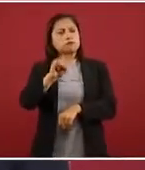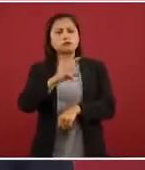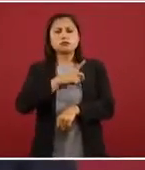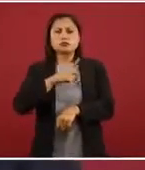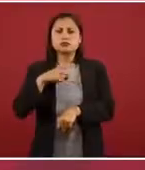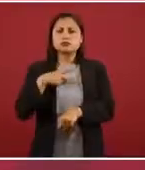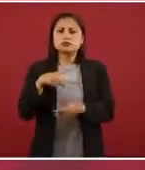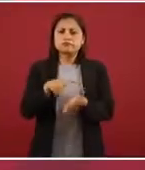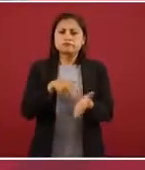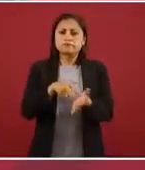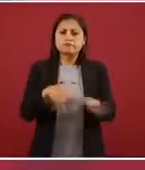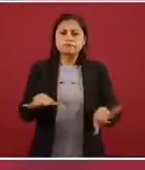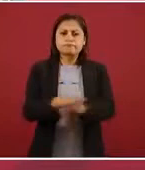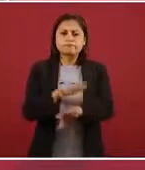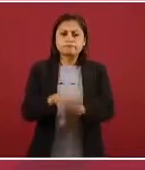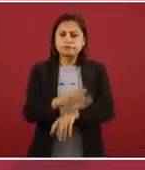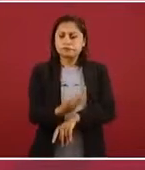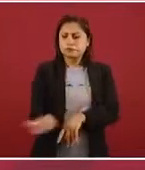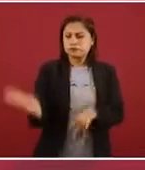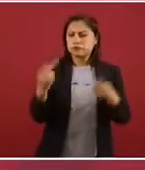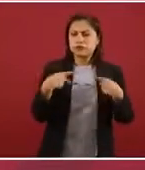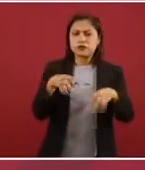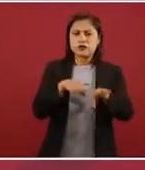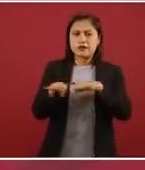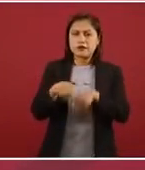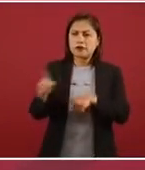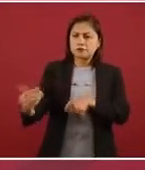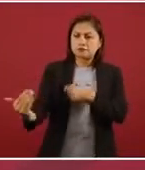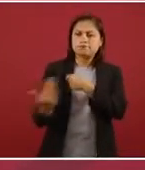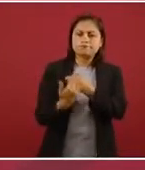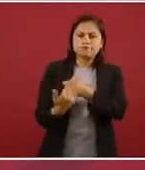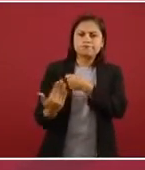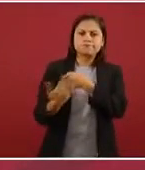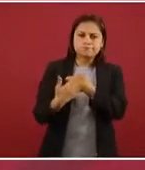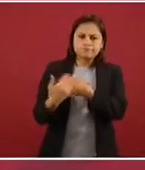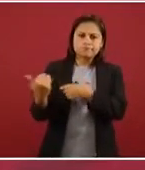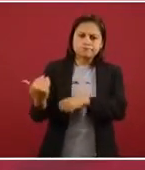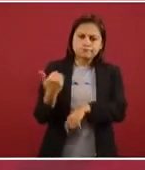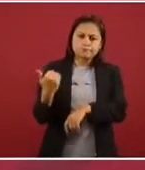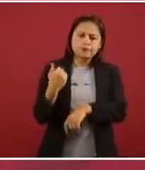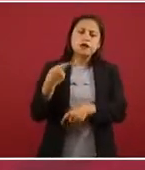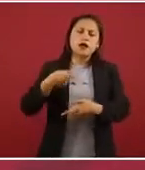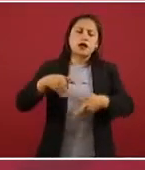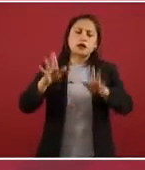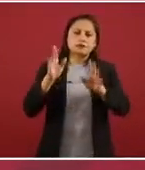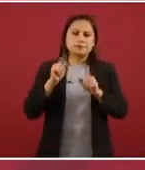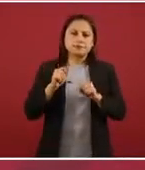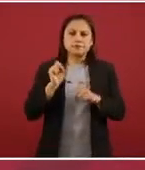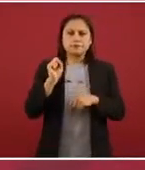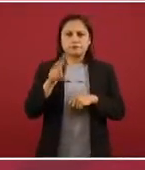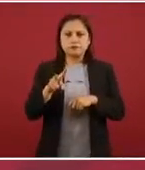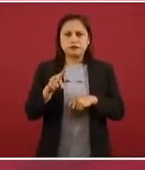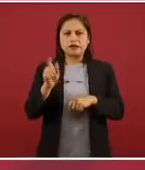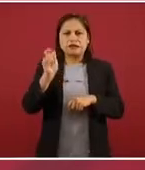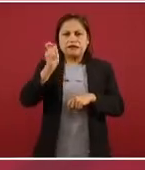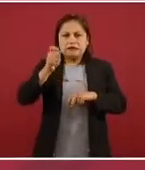nos han pedido los trabajadores durante mucho tiempo, el que haya democracia sindical,